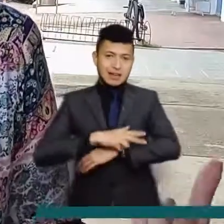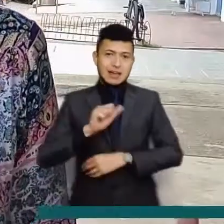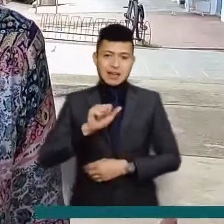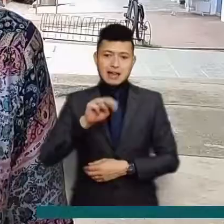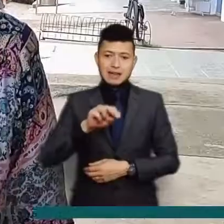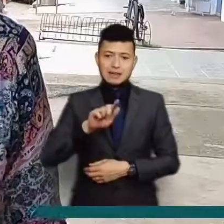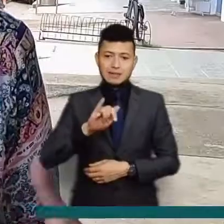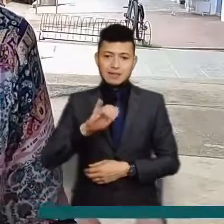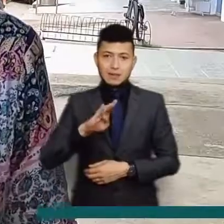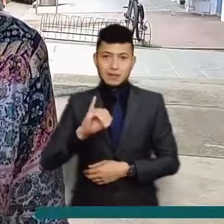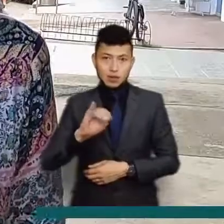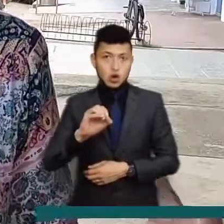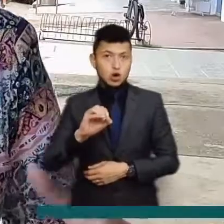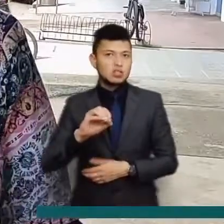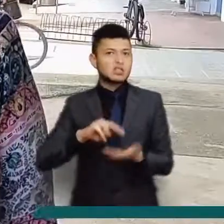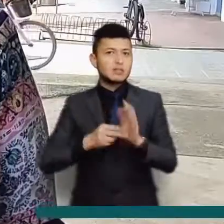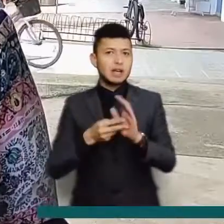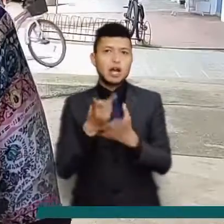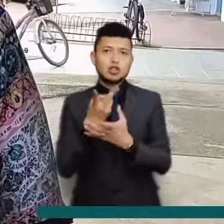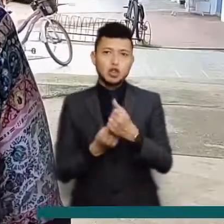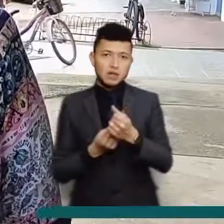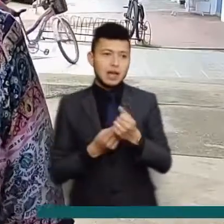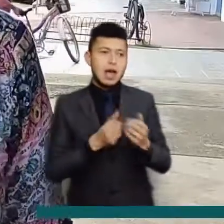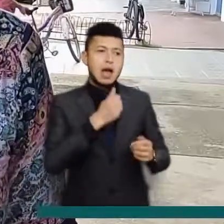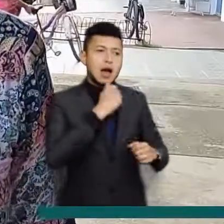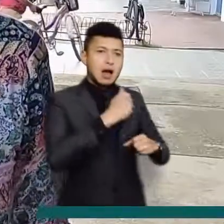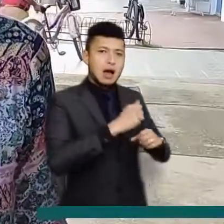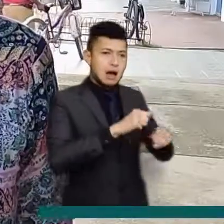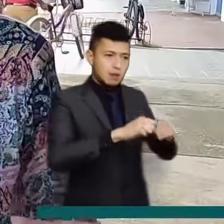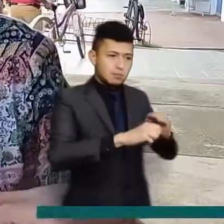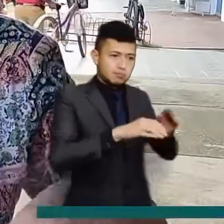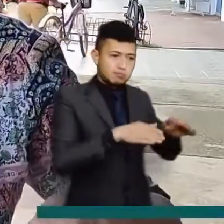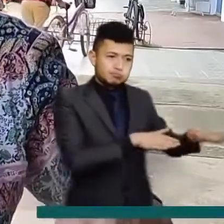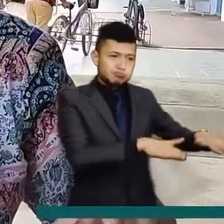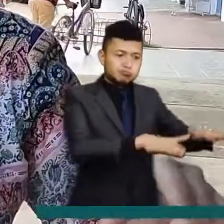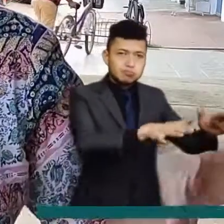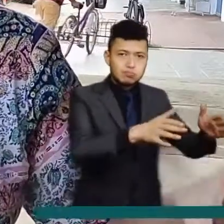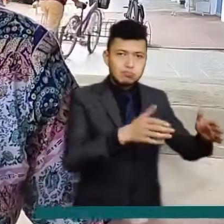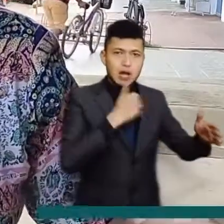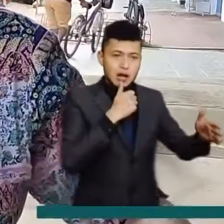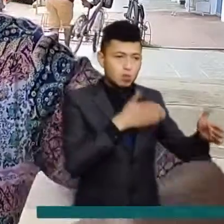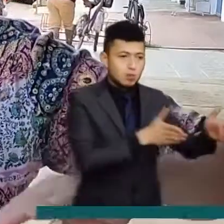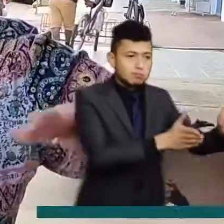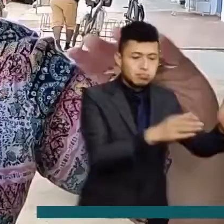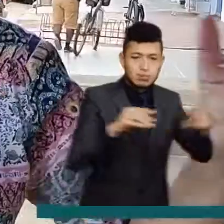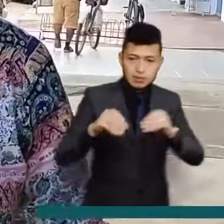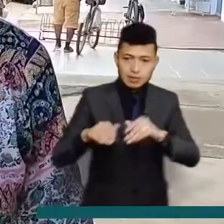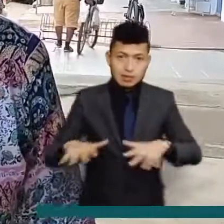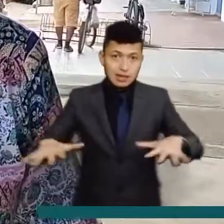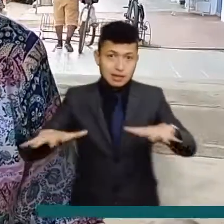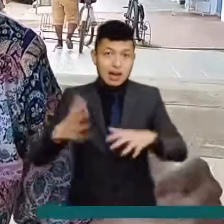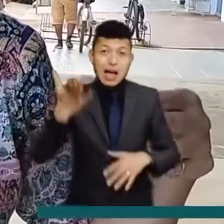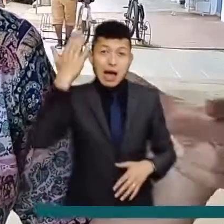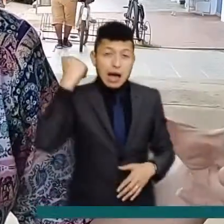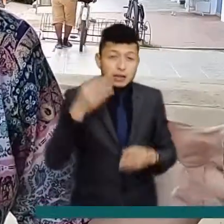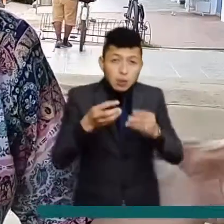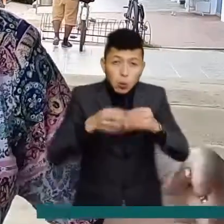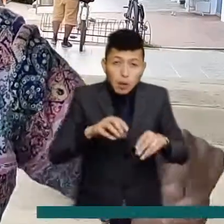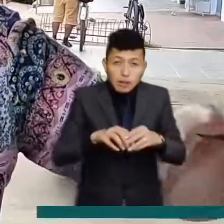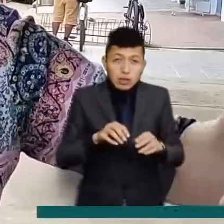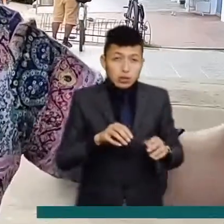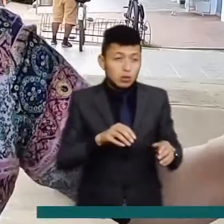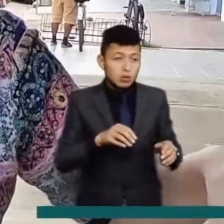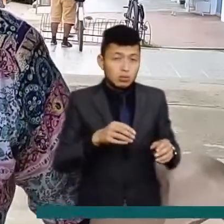que son dos vidas, una vida terrestre y una vida acuática. Y es porque ellos tienen un ciclo larval, donde cuando son renacuajos y